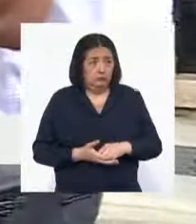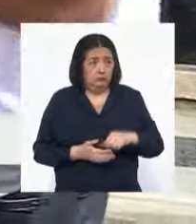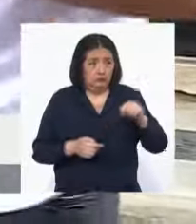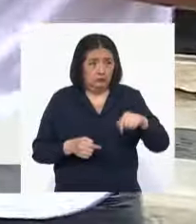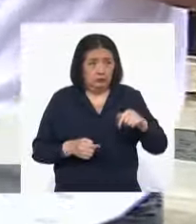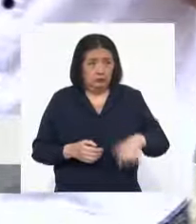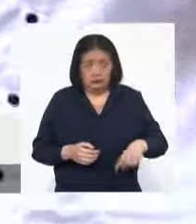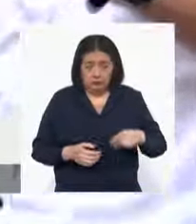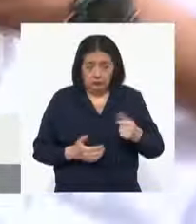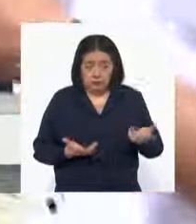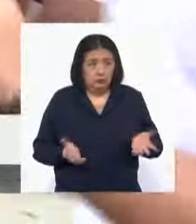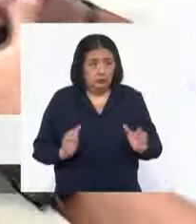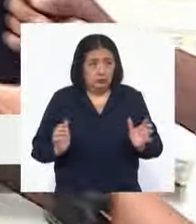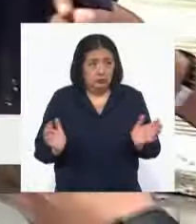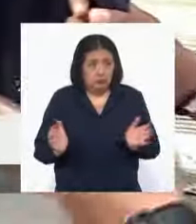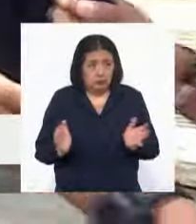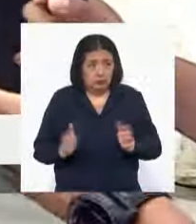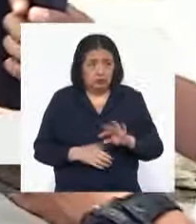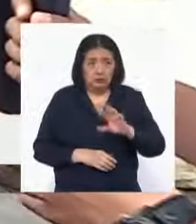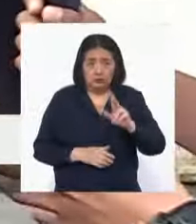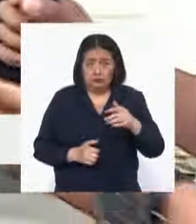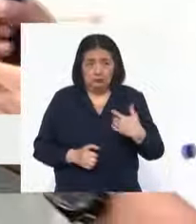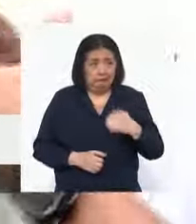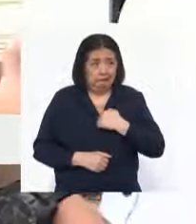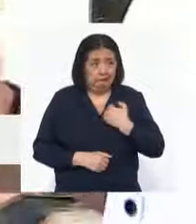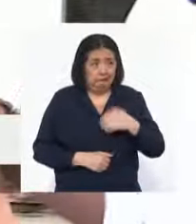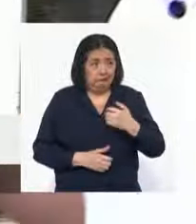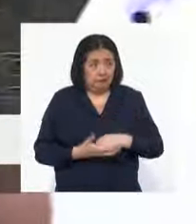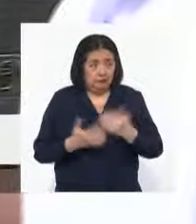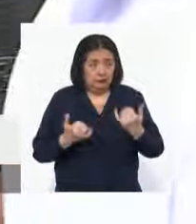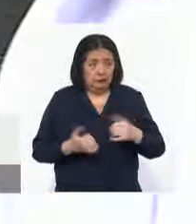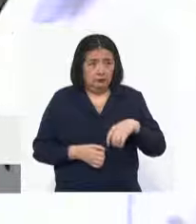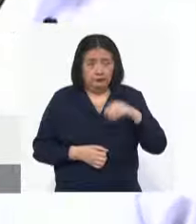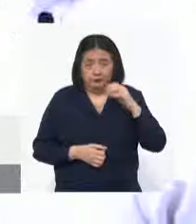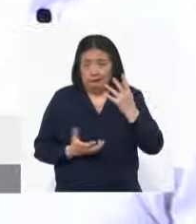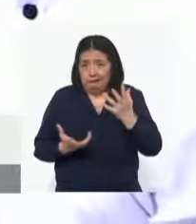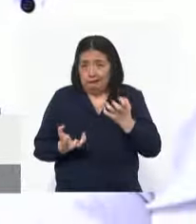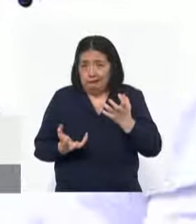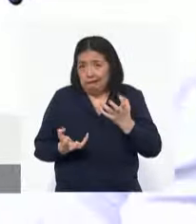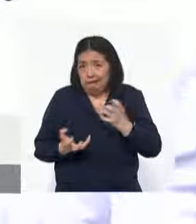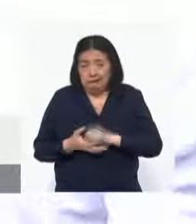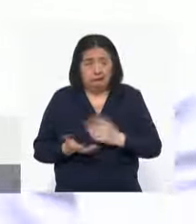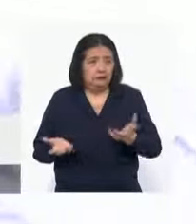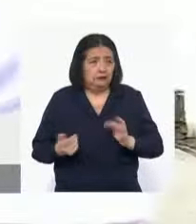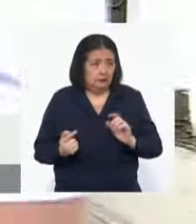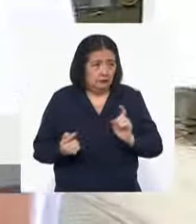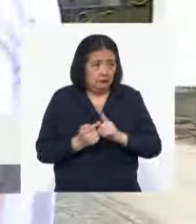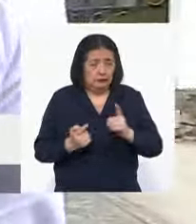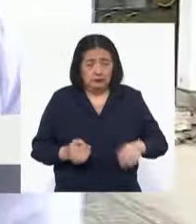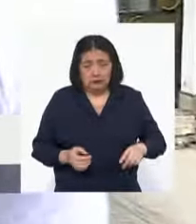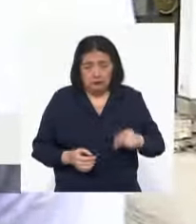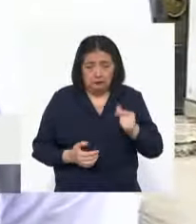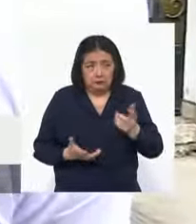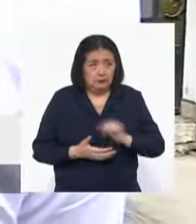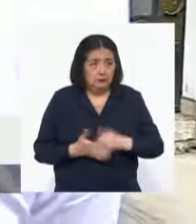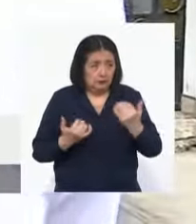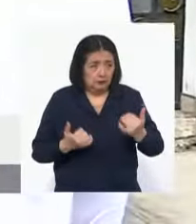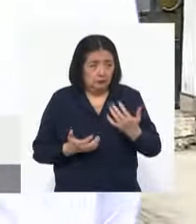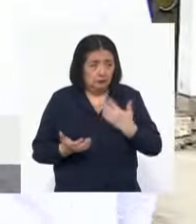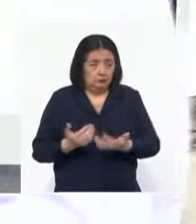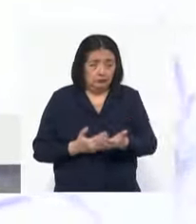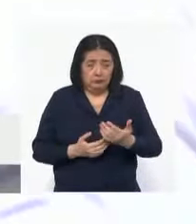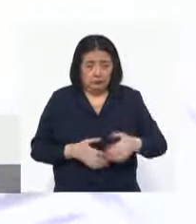este perrito, de este cachorro que ha sido robado lamentablemente y ahora buscan la manera de poderlo encontrar. Hola, estamos en vivo,